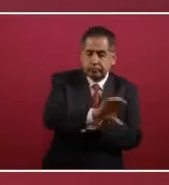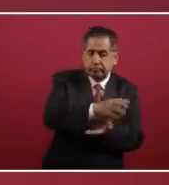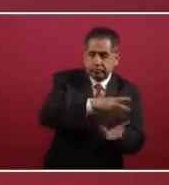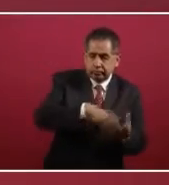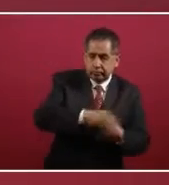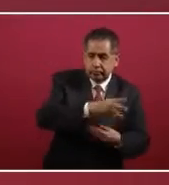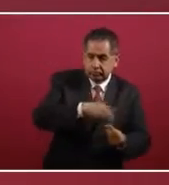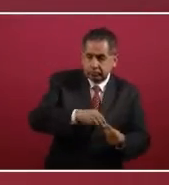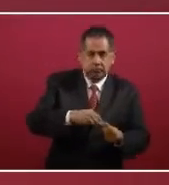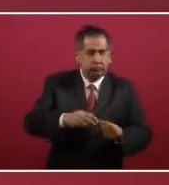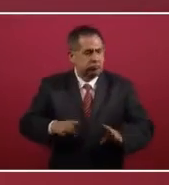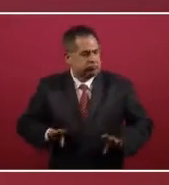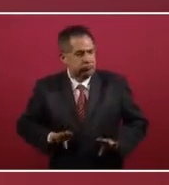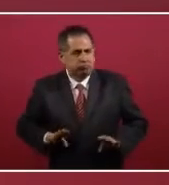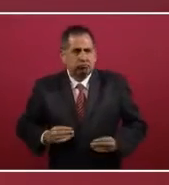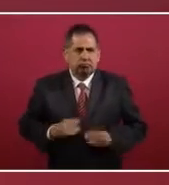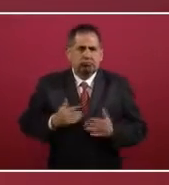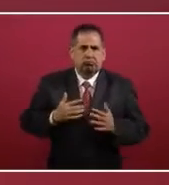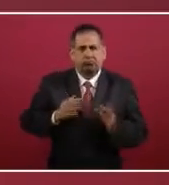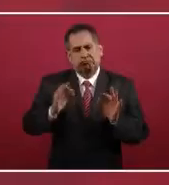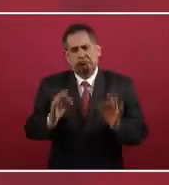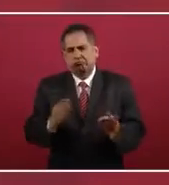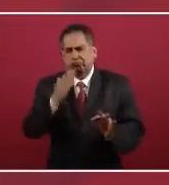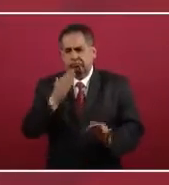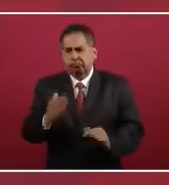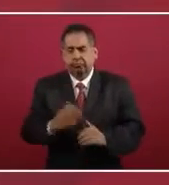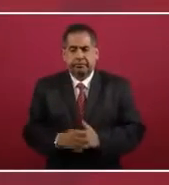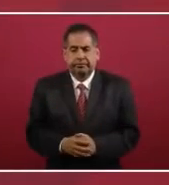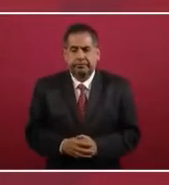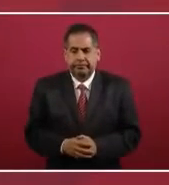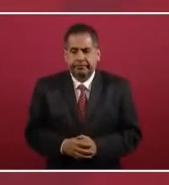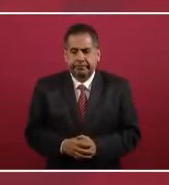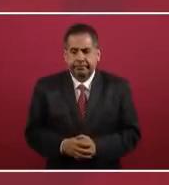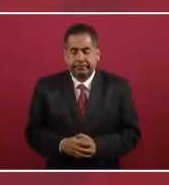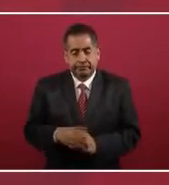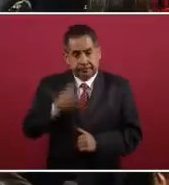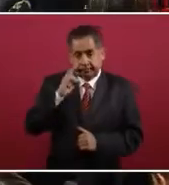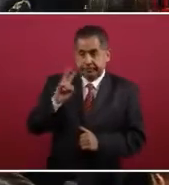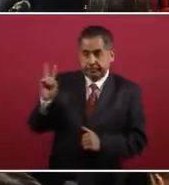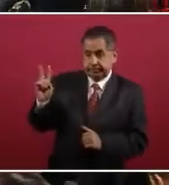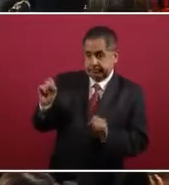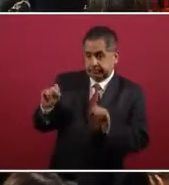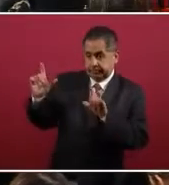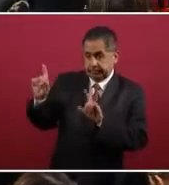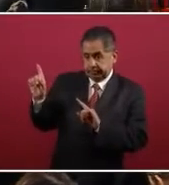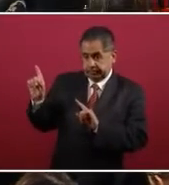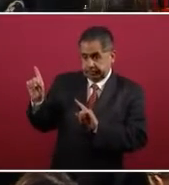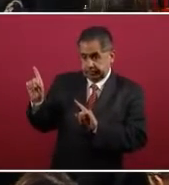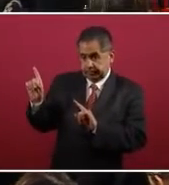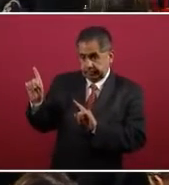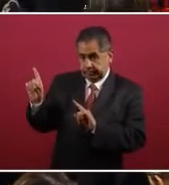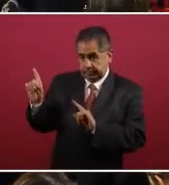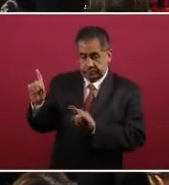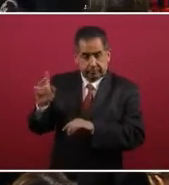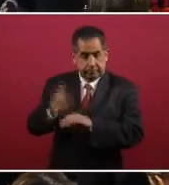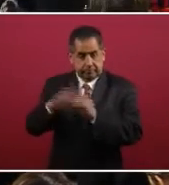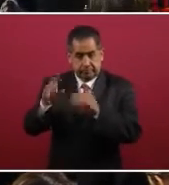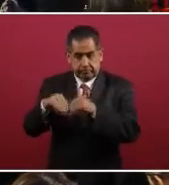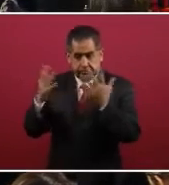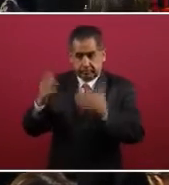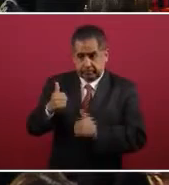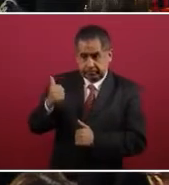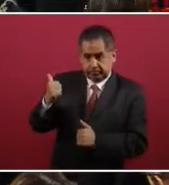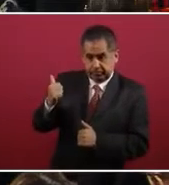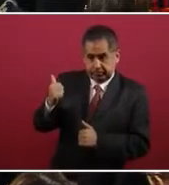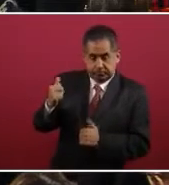porque es bienestar. Bueno, pues aquí vemos con mucha claridad